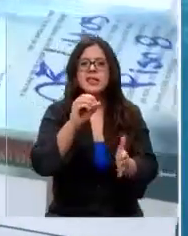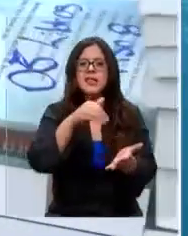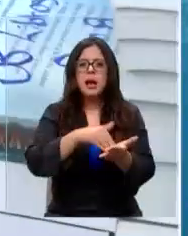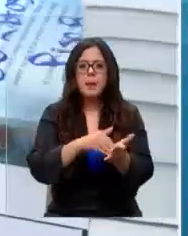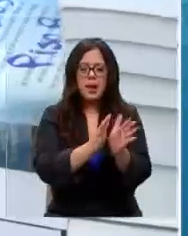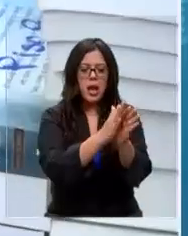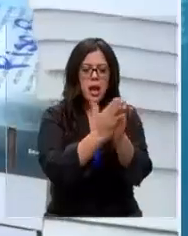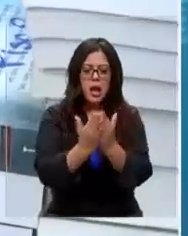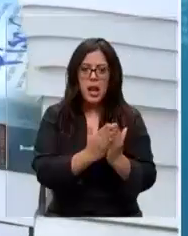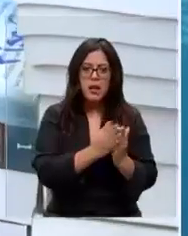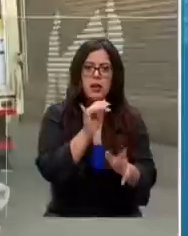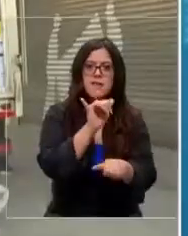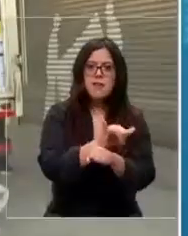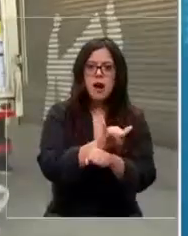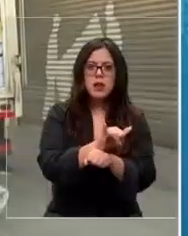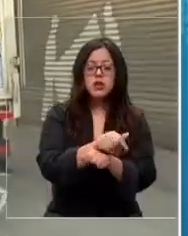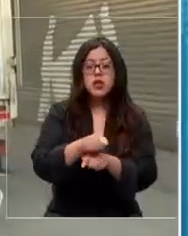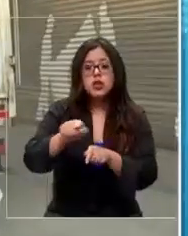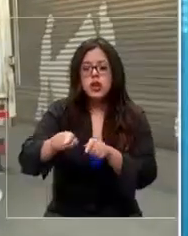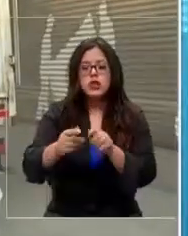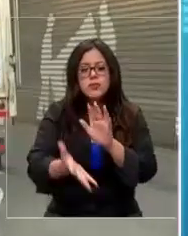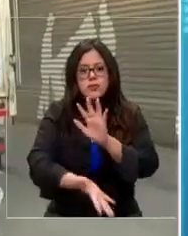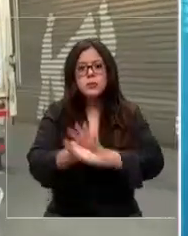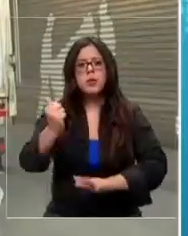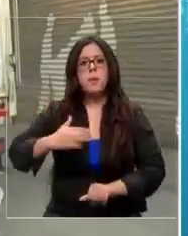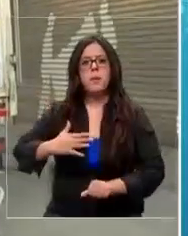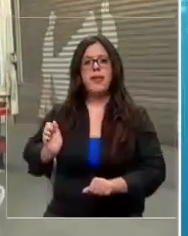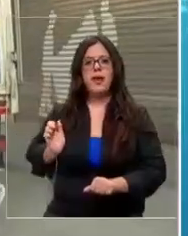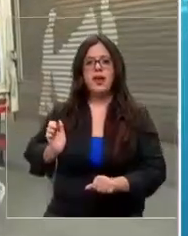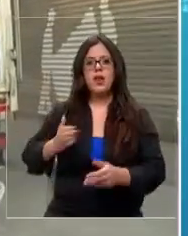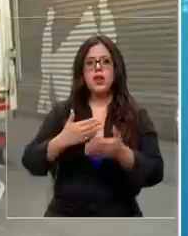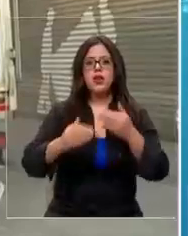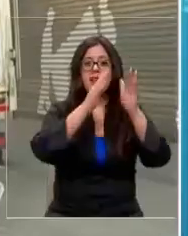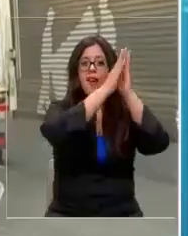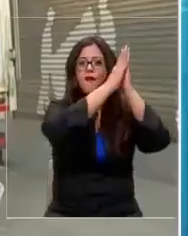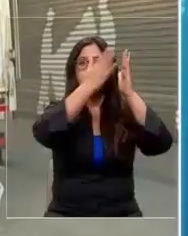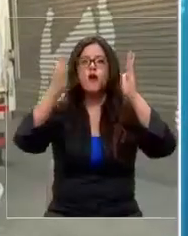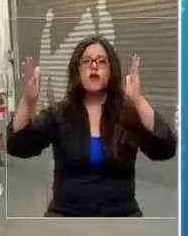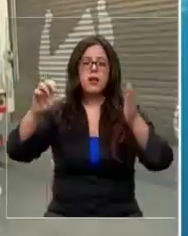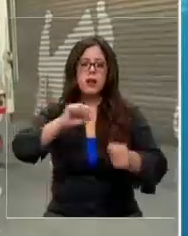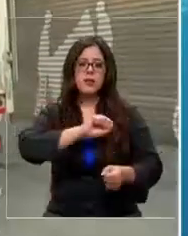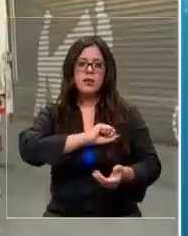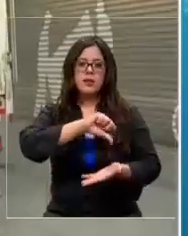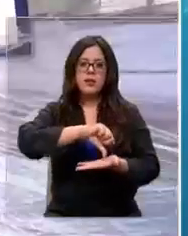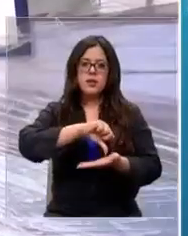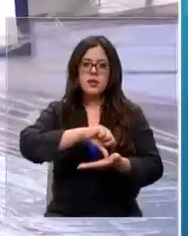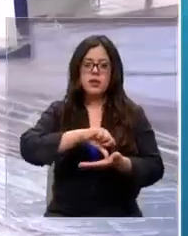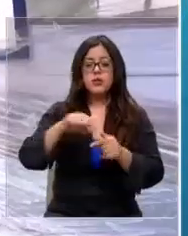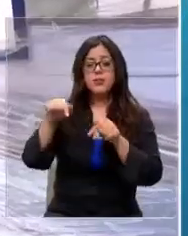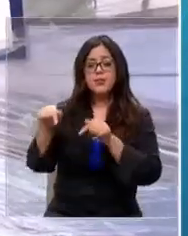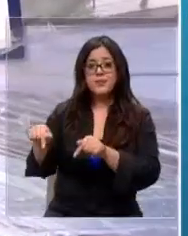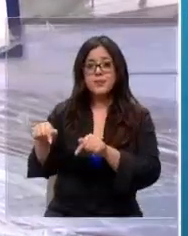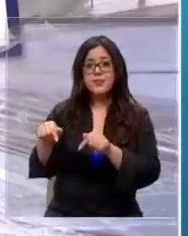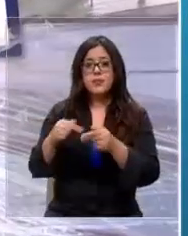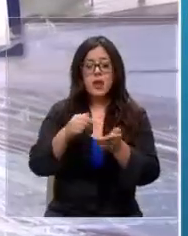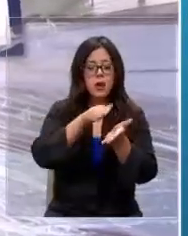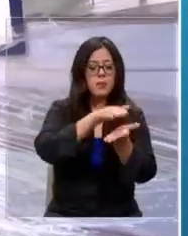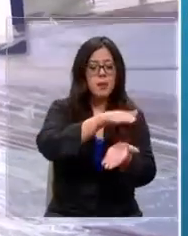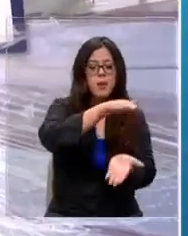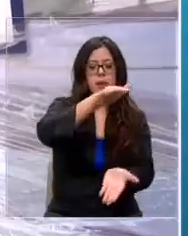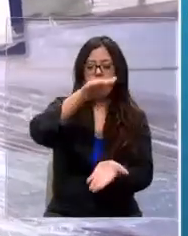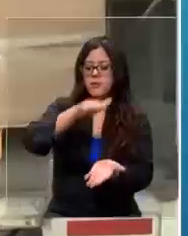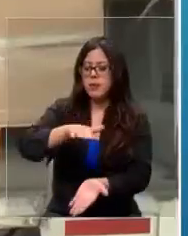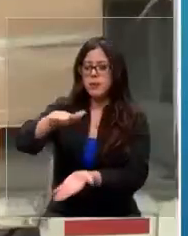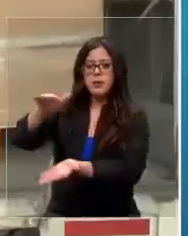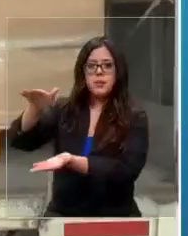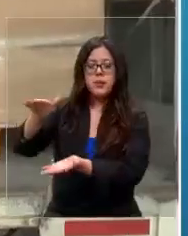60.000 ejemplares los que han sido decomisados por la PDI en una bodega en el centro de Santiago, donde estaban almacenados todos